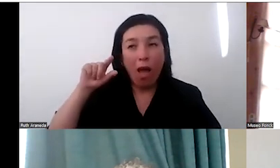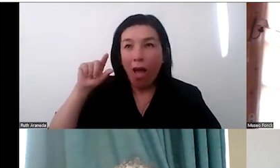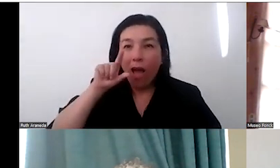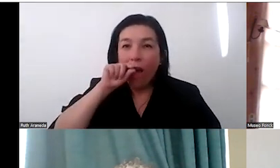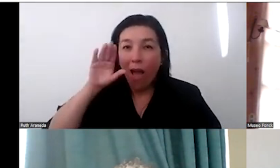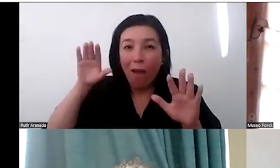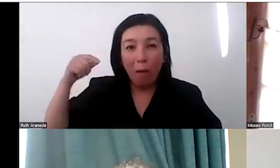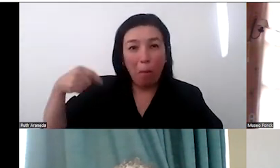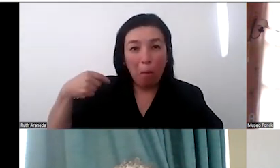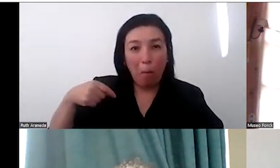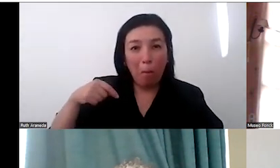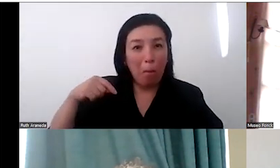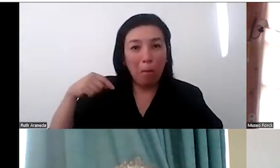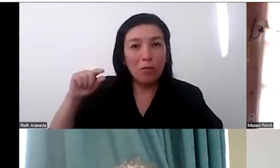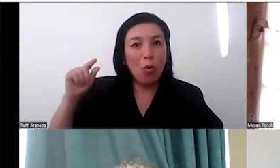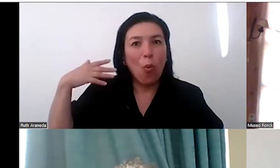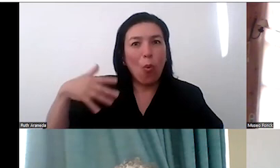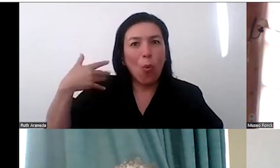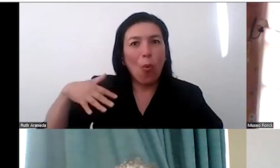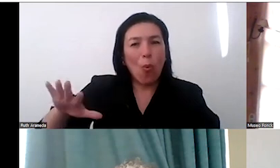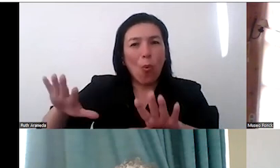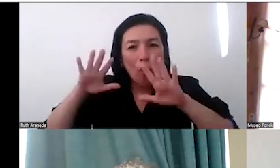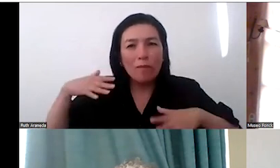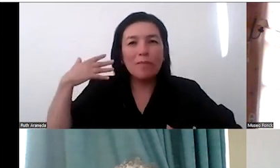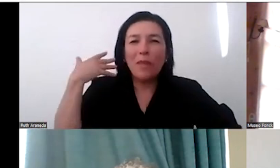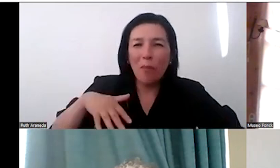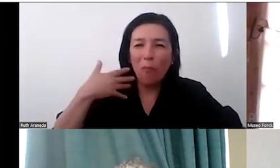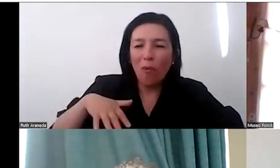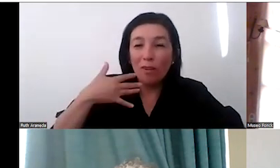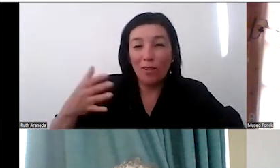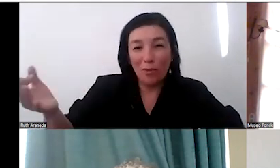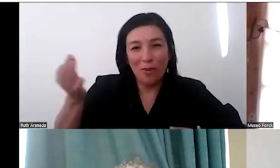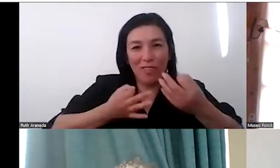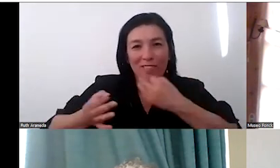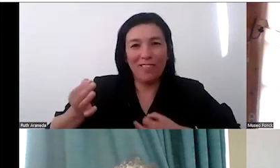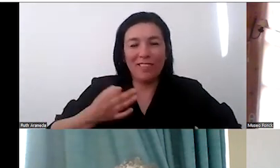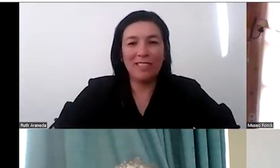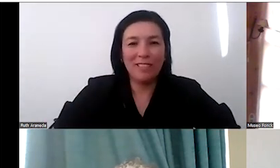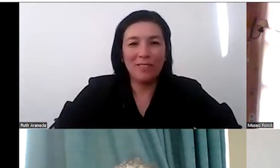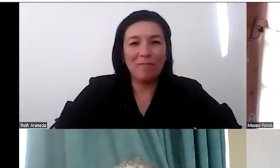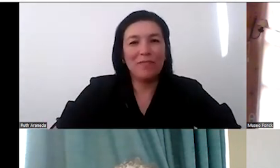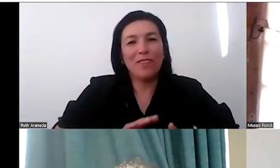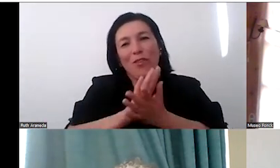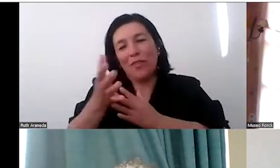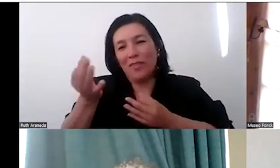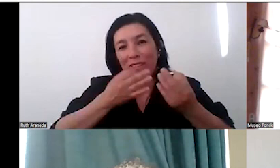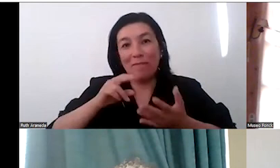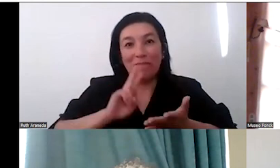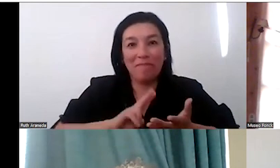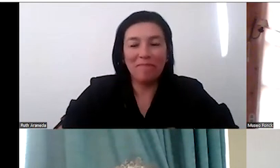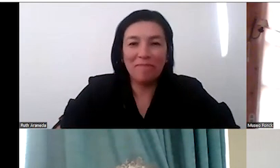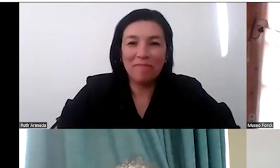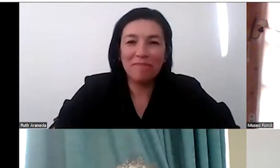poco más. Así que sí, es súper importante lo que estabas diciendo, lo que dijeron todos en realidad.